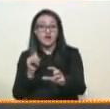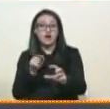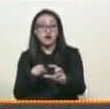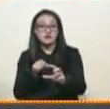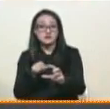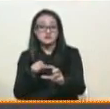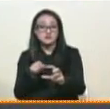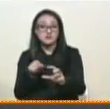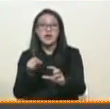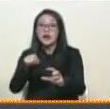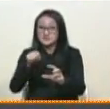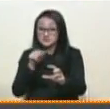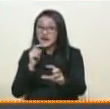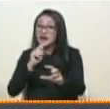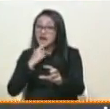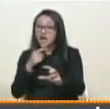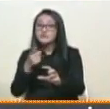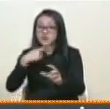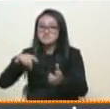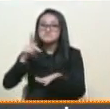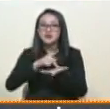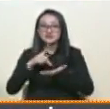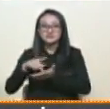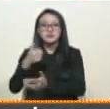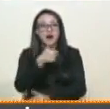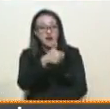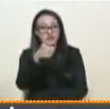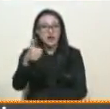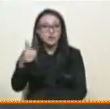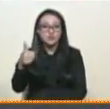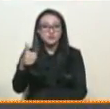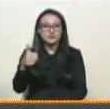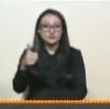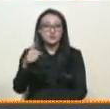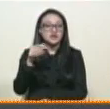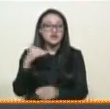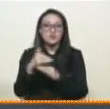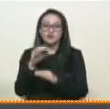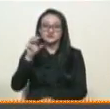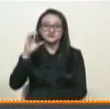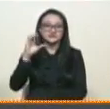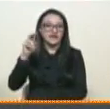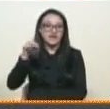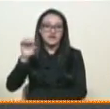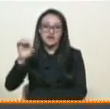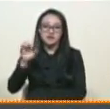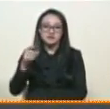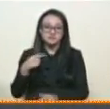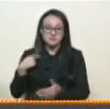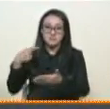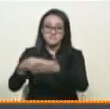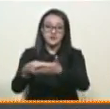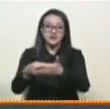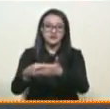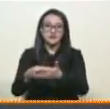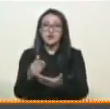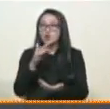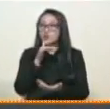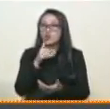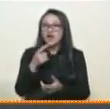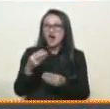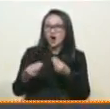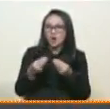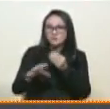cual participan cada uno de los actores políticos colocando su porción, al igual que el Consejo Nacional Electoral. De tal manera que no hay